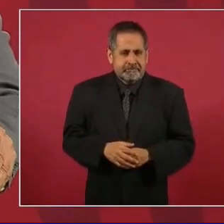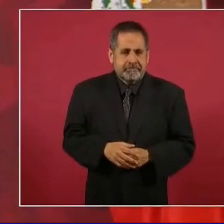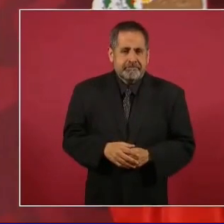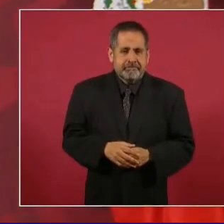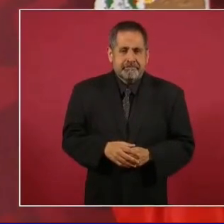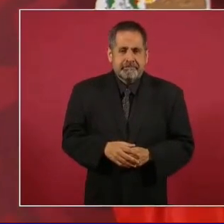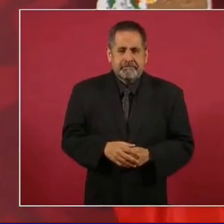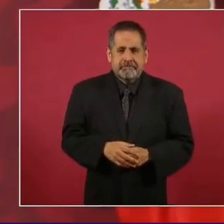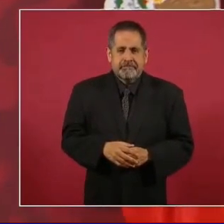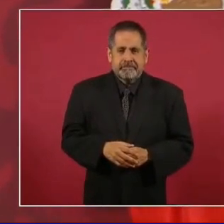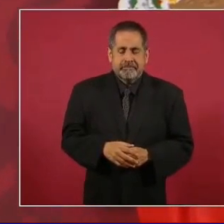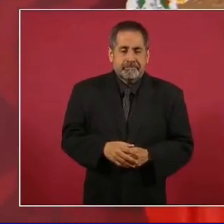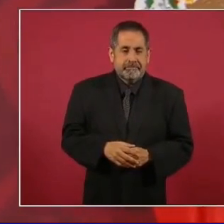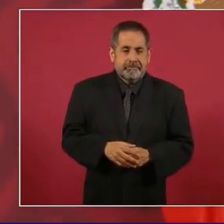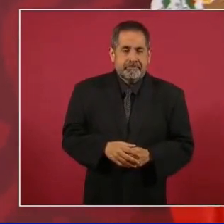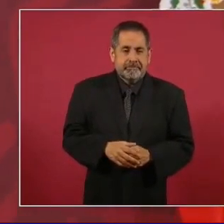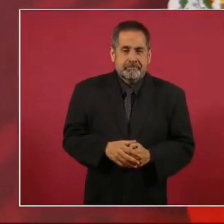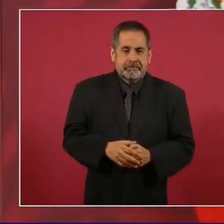Es